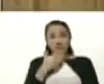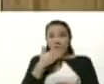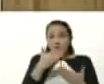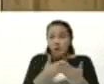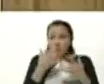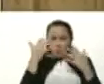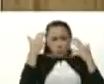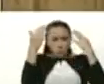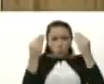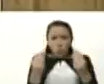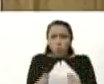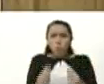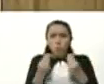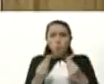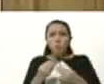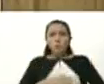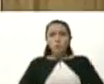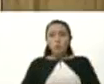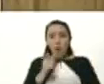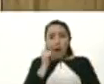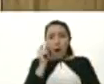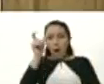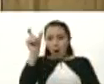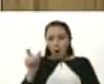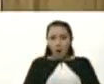sueño, Iván Pérez Rossi,